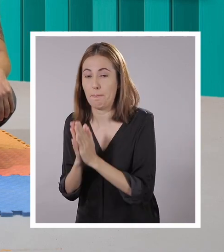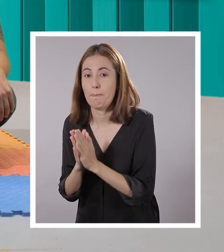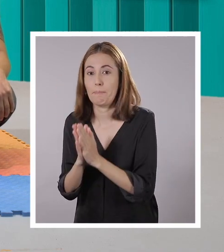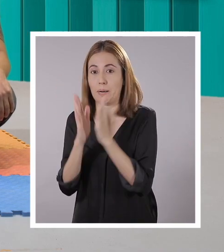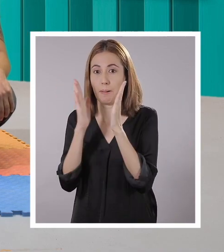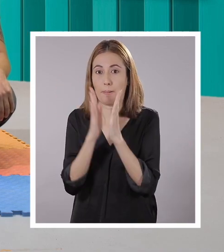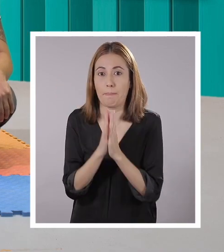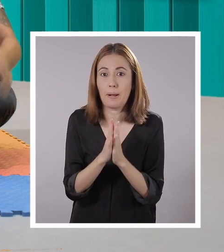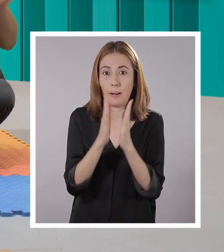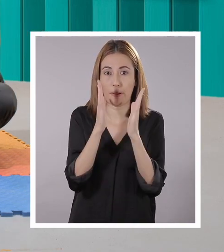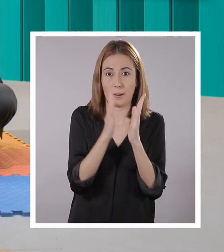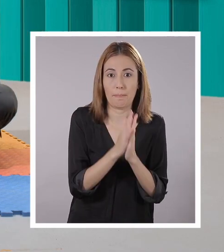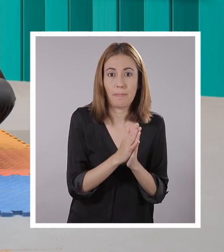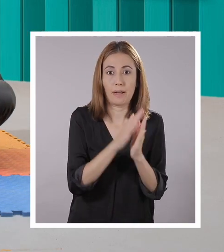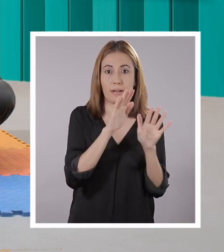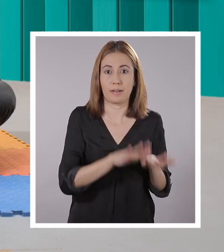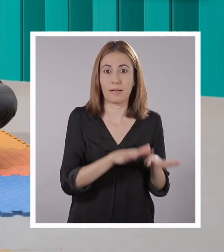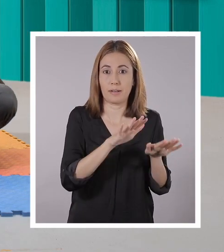sus marcas listos. Fuera.